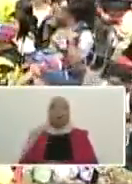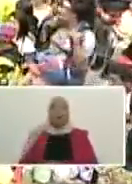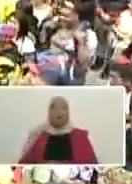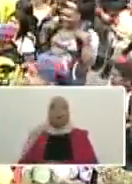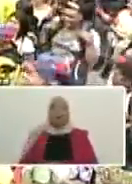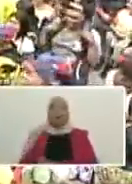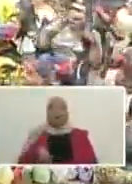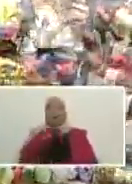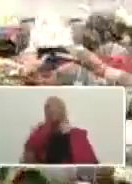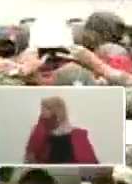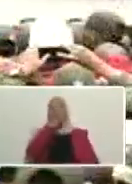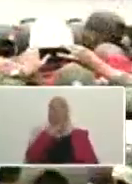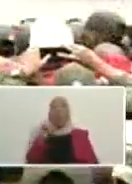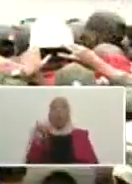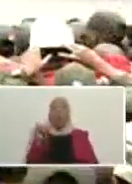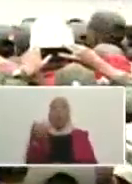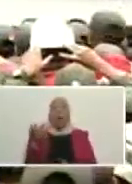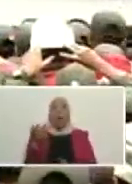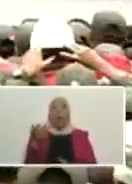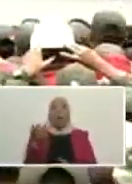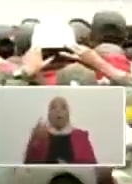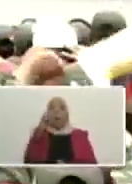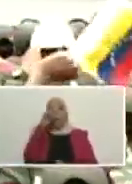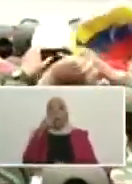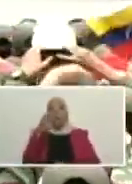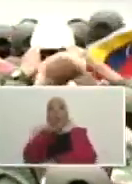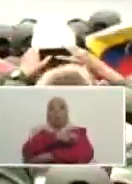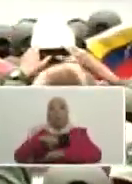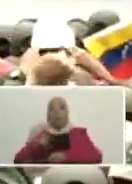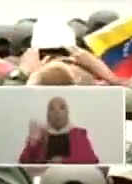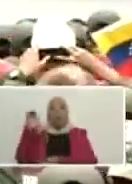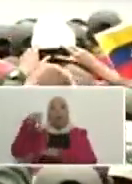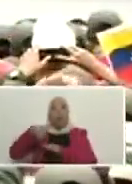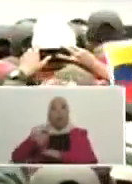Águilas del Zulia. Tigres de Aragua.